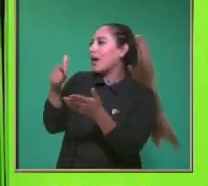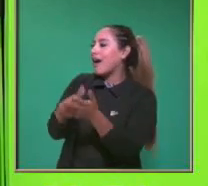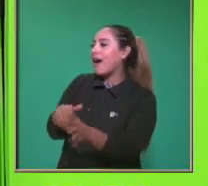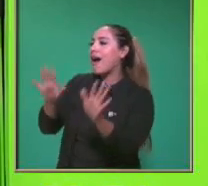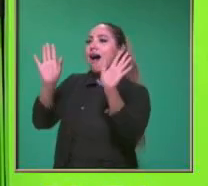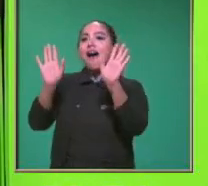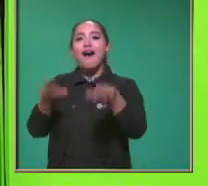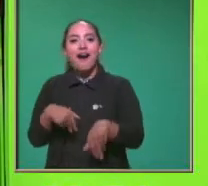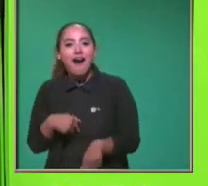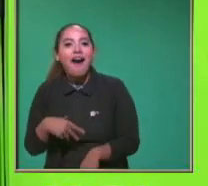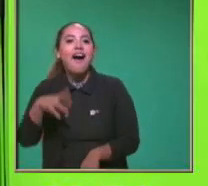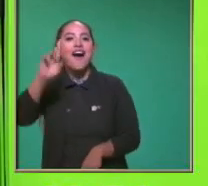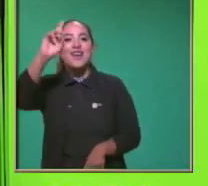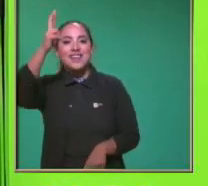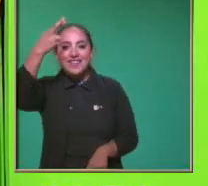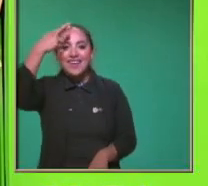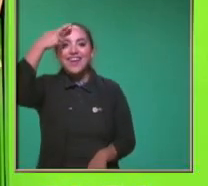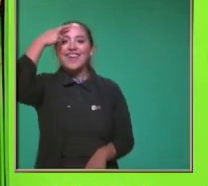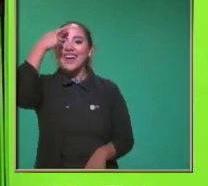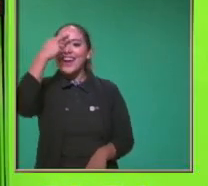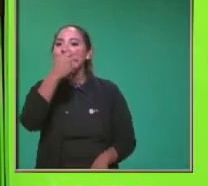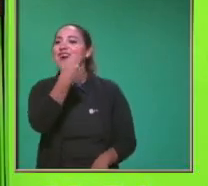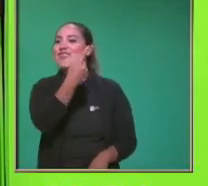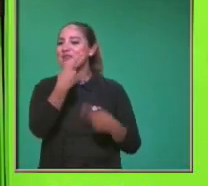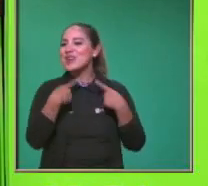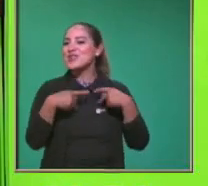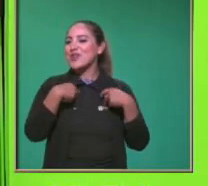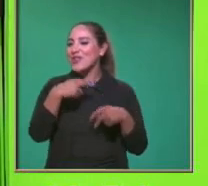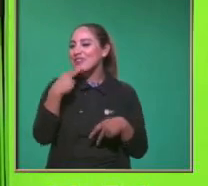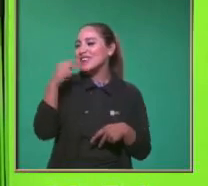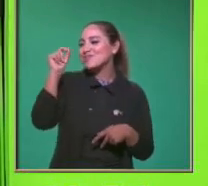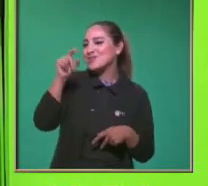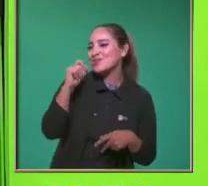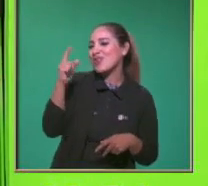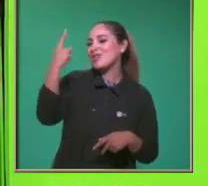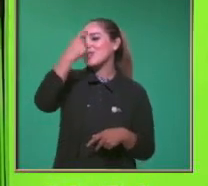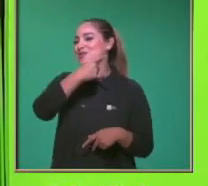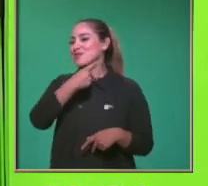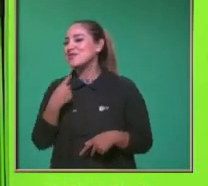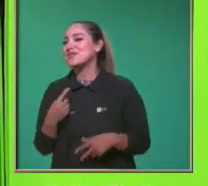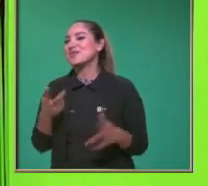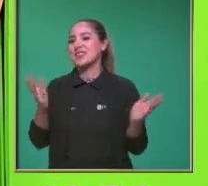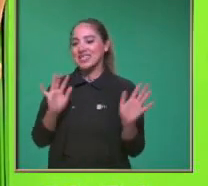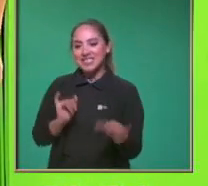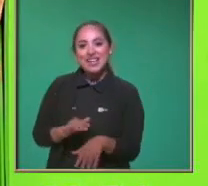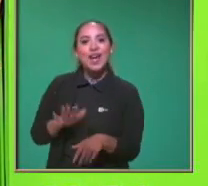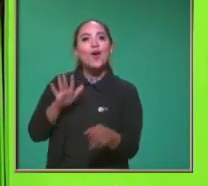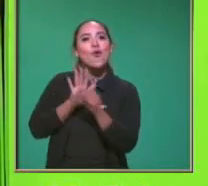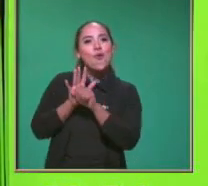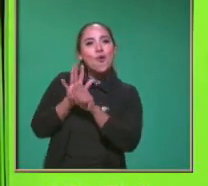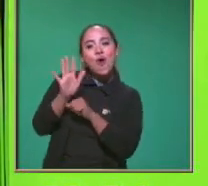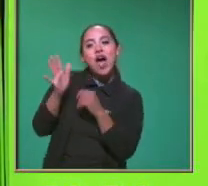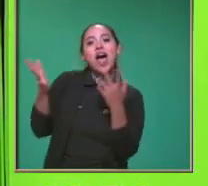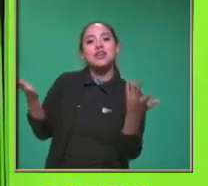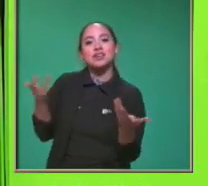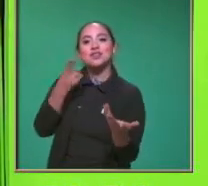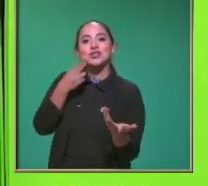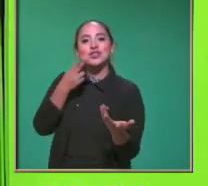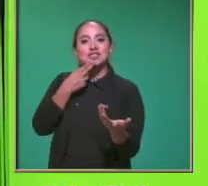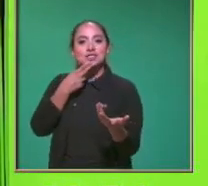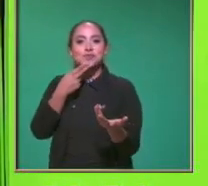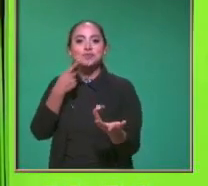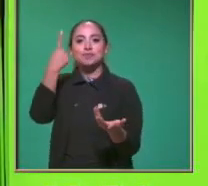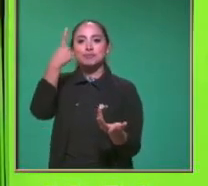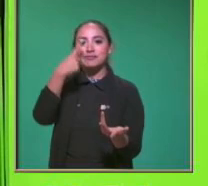¿qué nos pasa? Que nos recuerda a esa persona. Pero, ¿qué sentido se utiliza para oler los perfumes